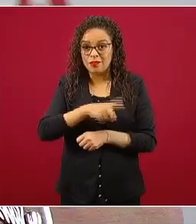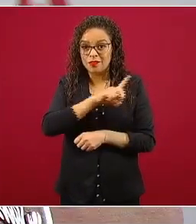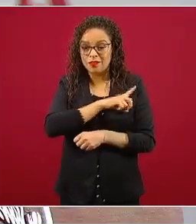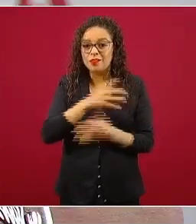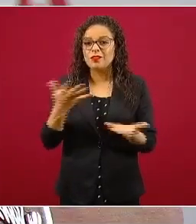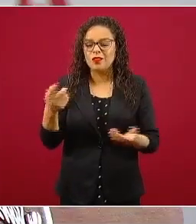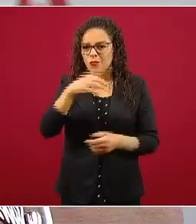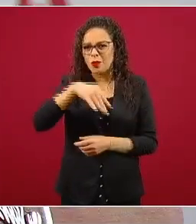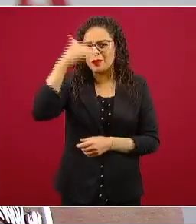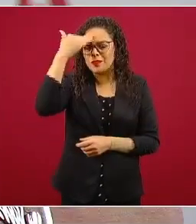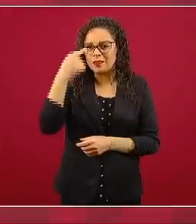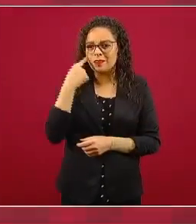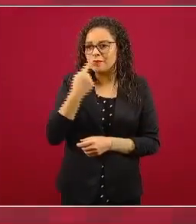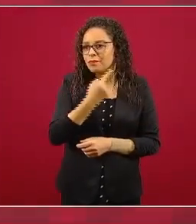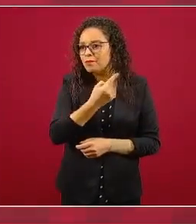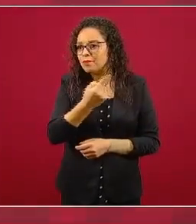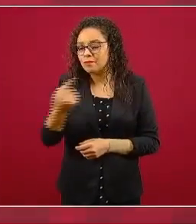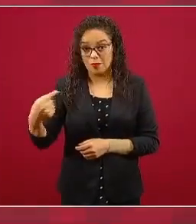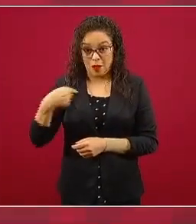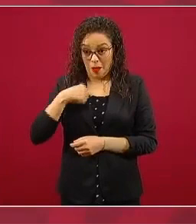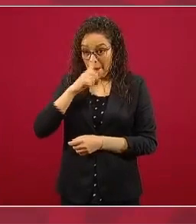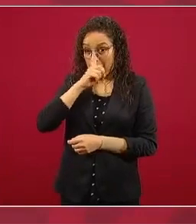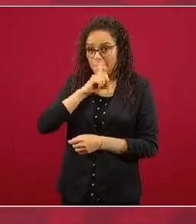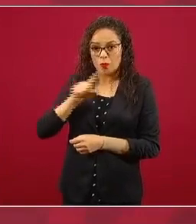No miento,